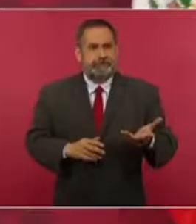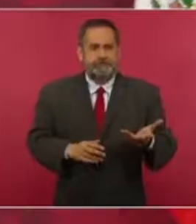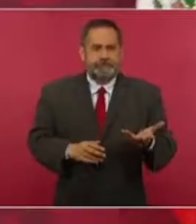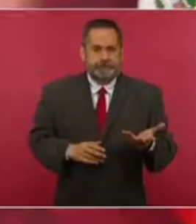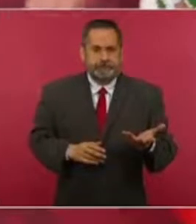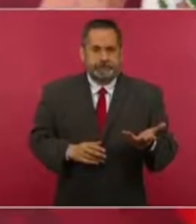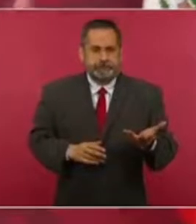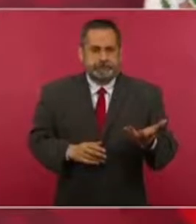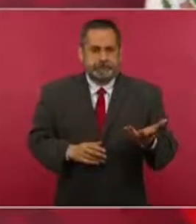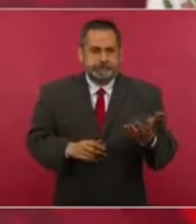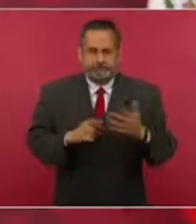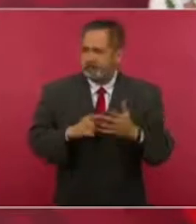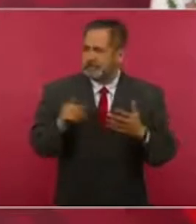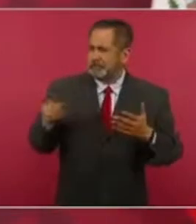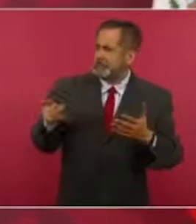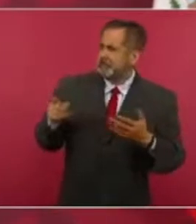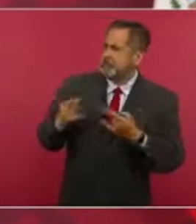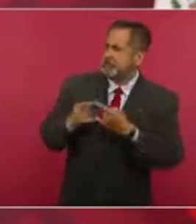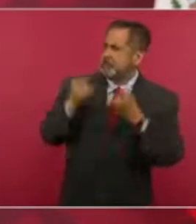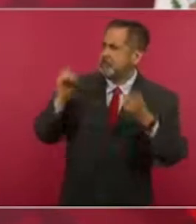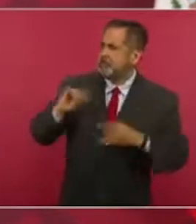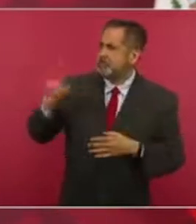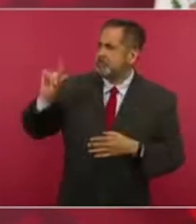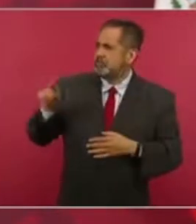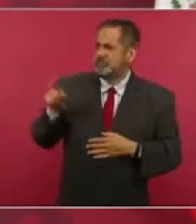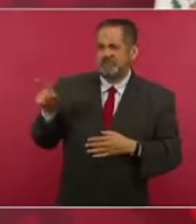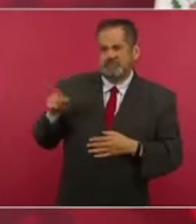a personajes de la historia,